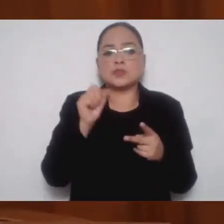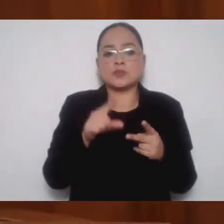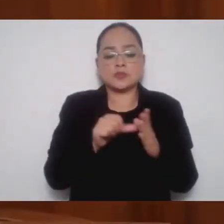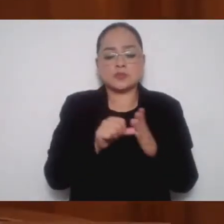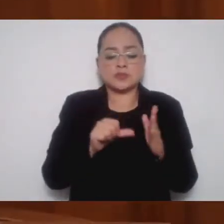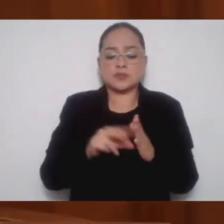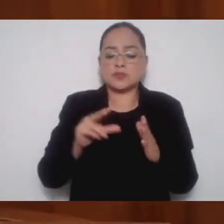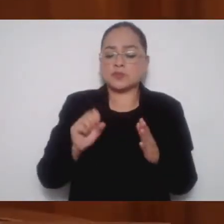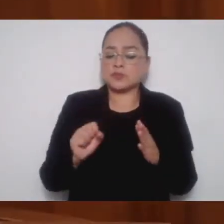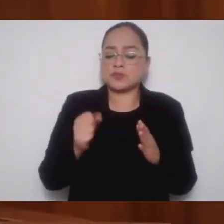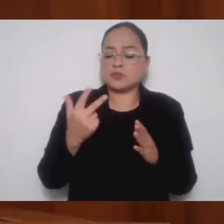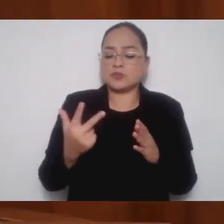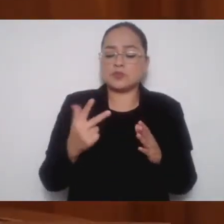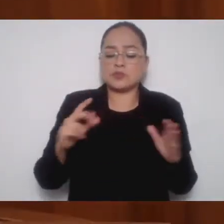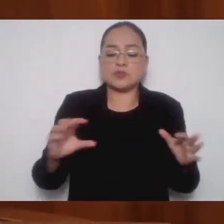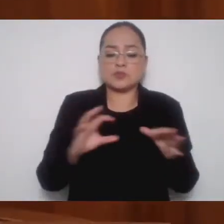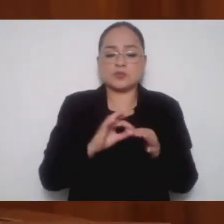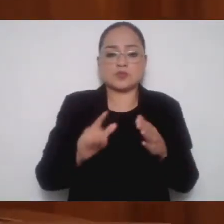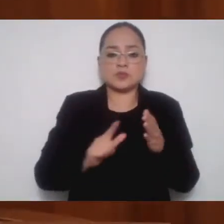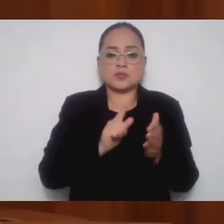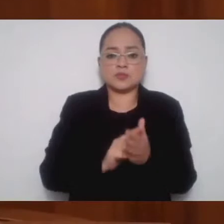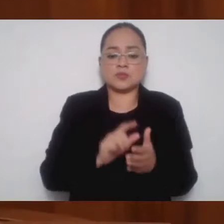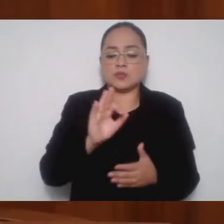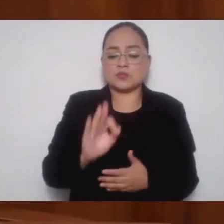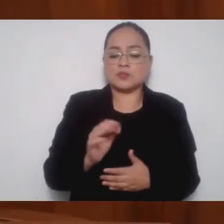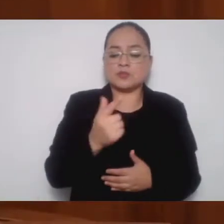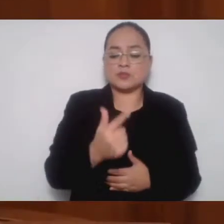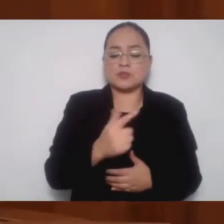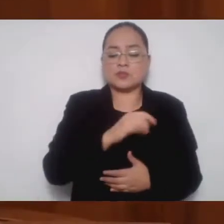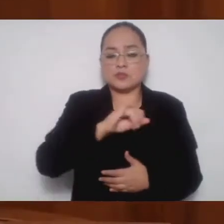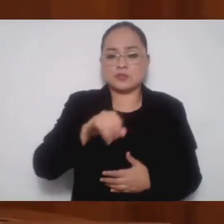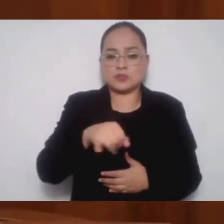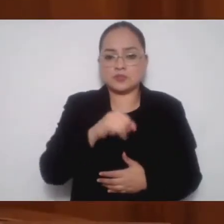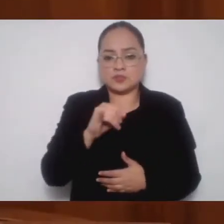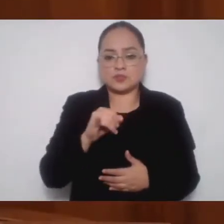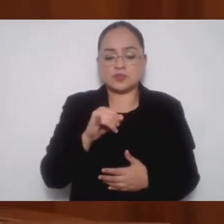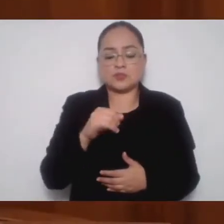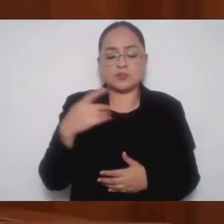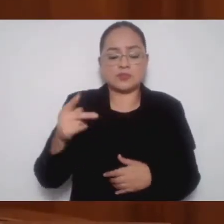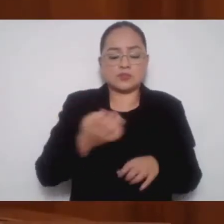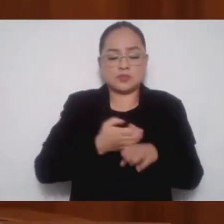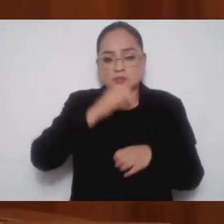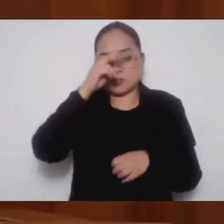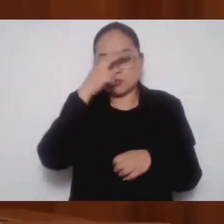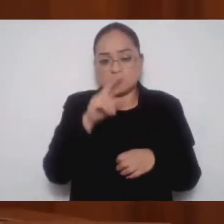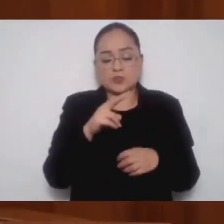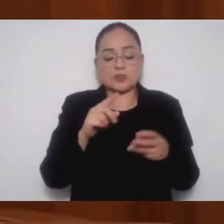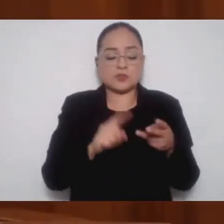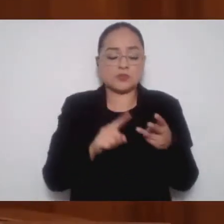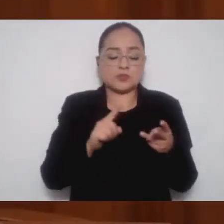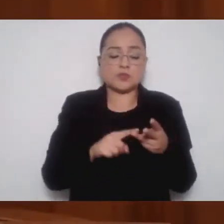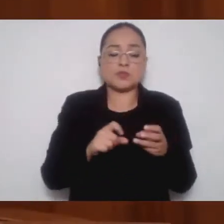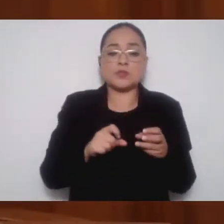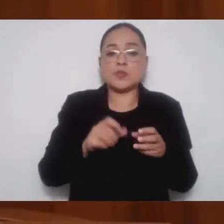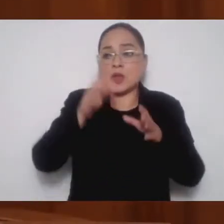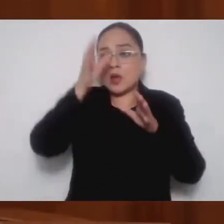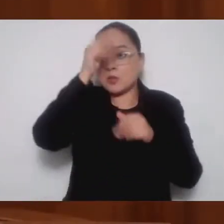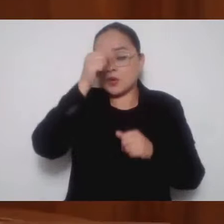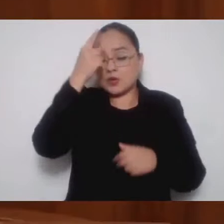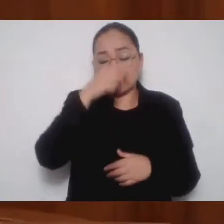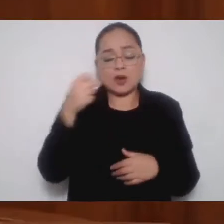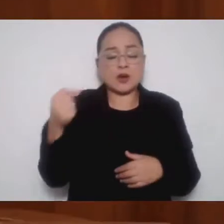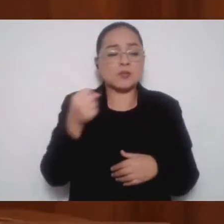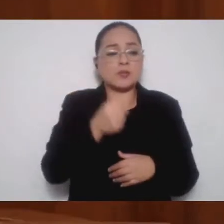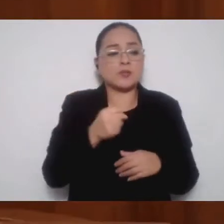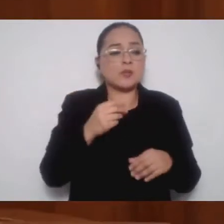México, 68 de la Ley de la Fiscalía General de Justicia del Estado de México y en el acuerdo por el